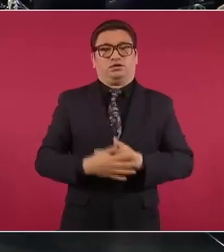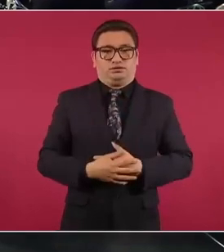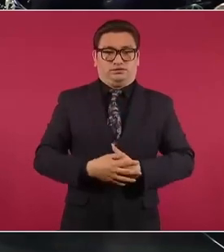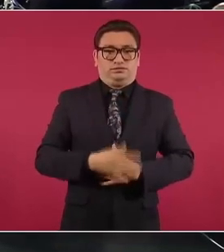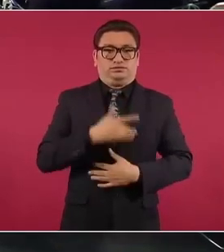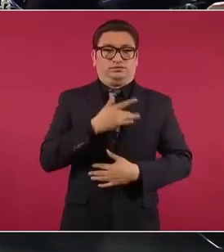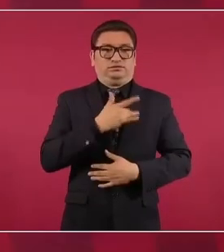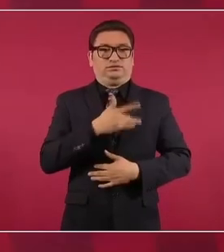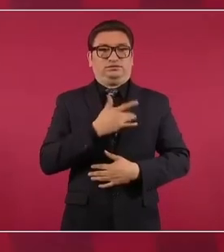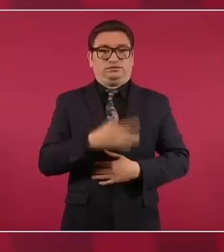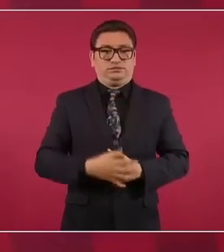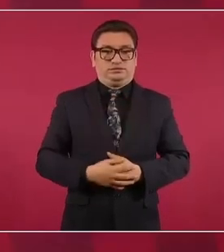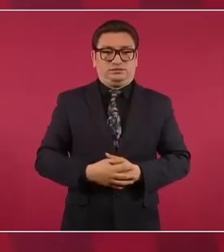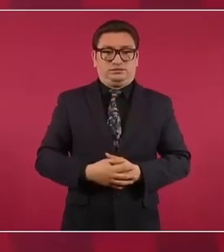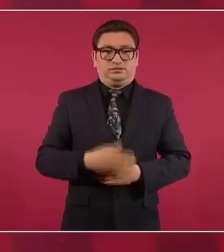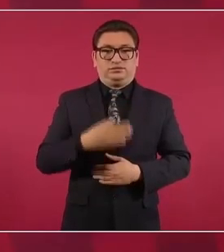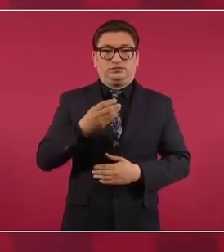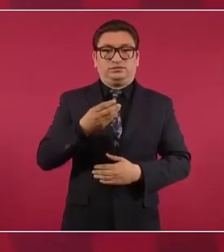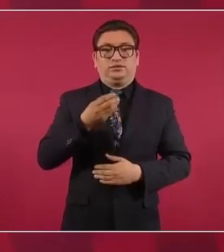sensible.